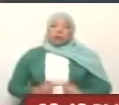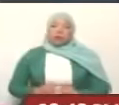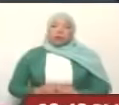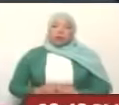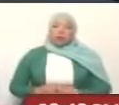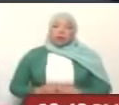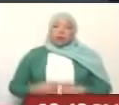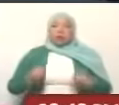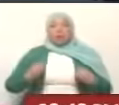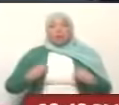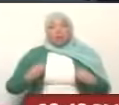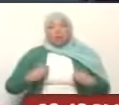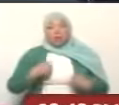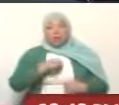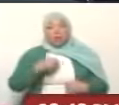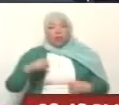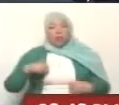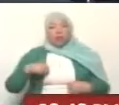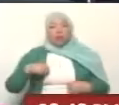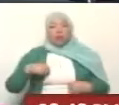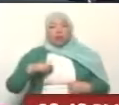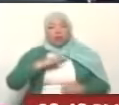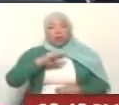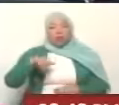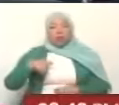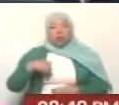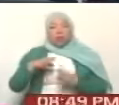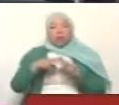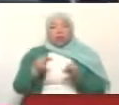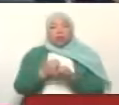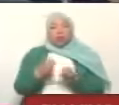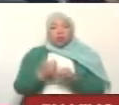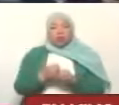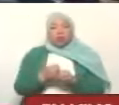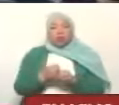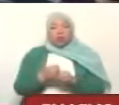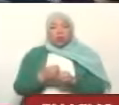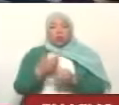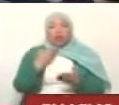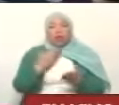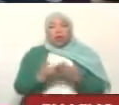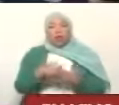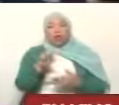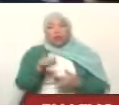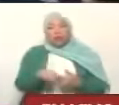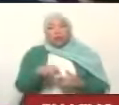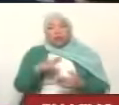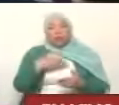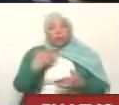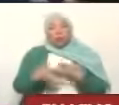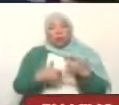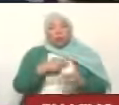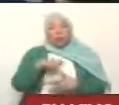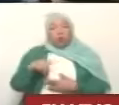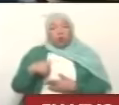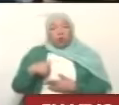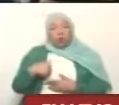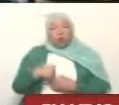soy, digo somos. Y era así, porque cuando digo